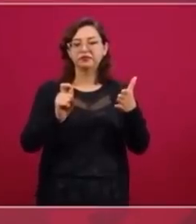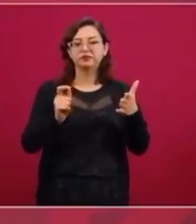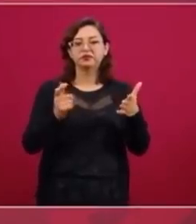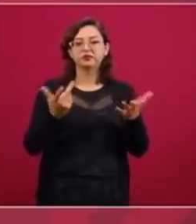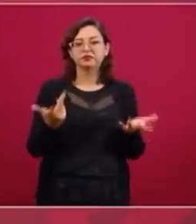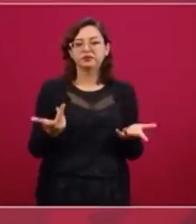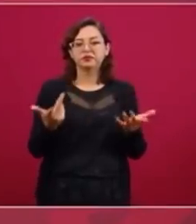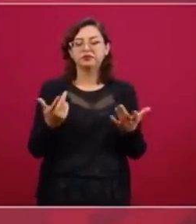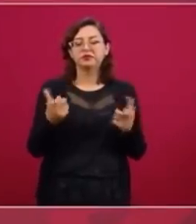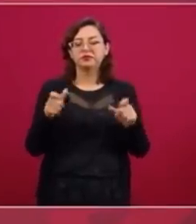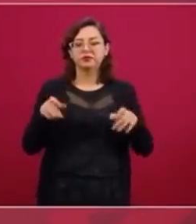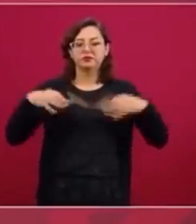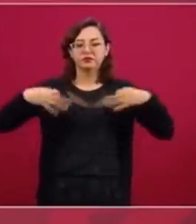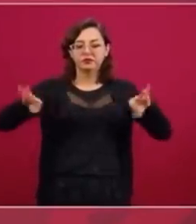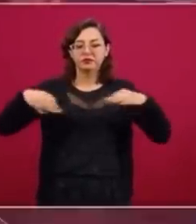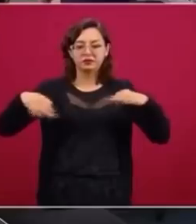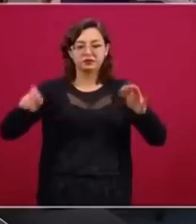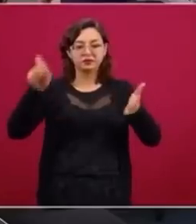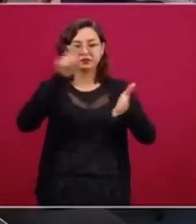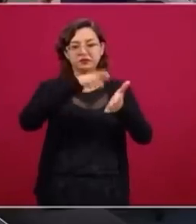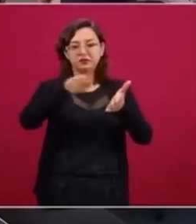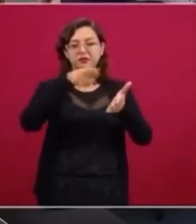escribe en una cartulina la tarea